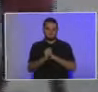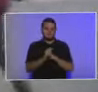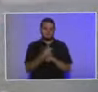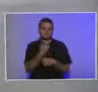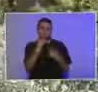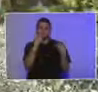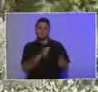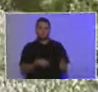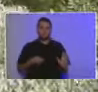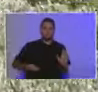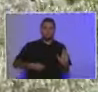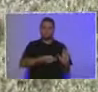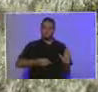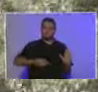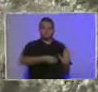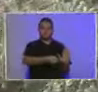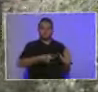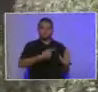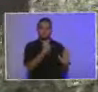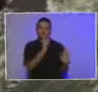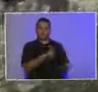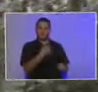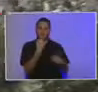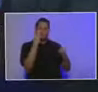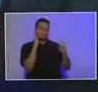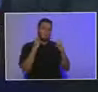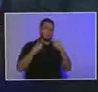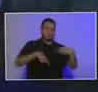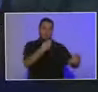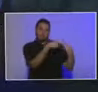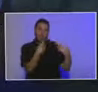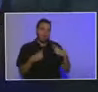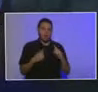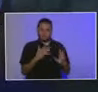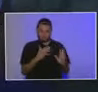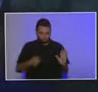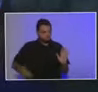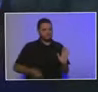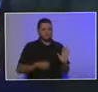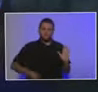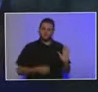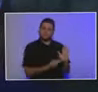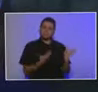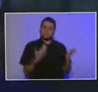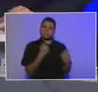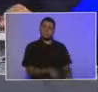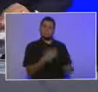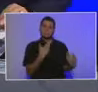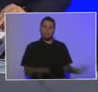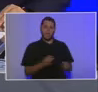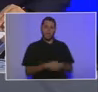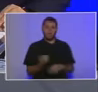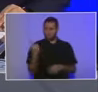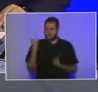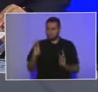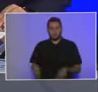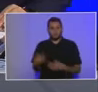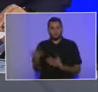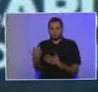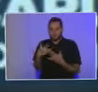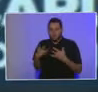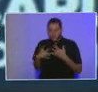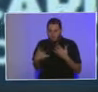lamentablemente estamos viendo una pelea un día y otra persona y un día viene alguien afectado de los nervios y puede pasar algo grande. Y